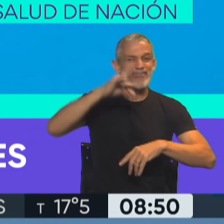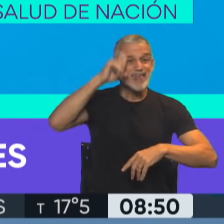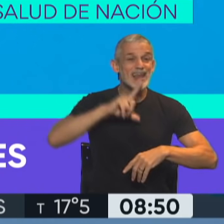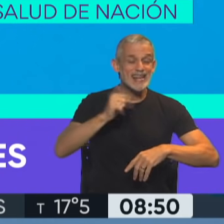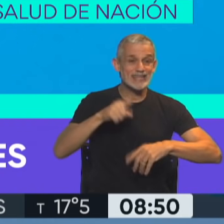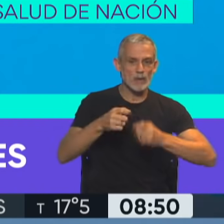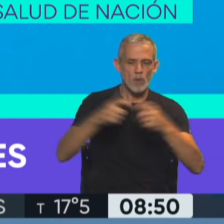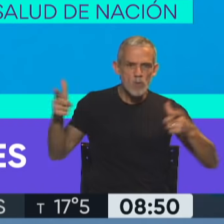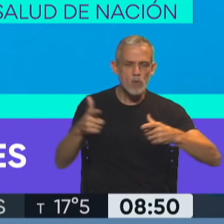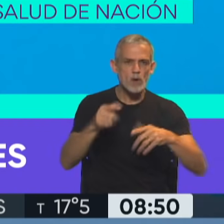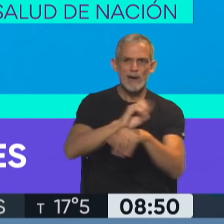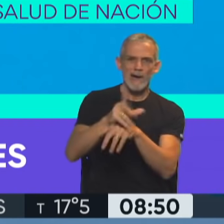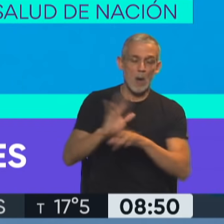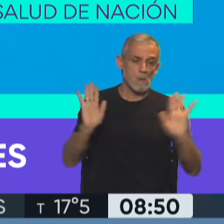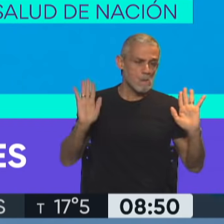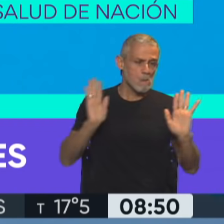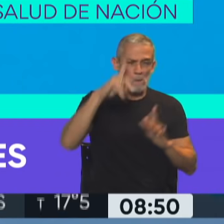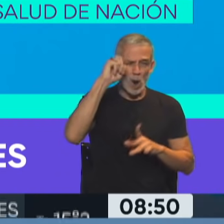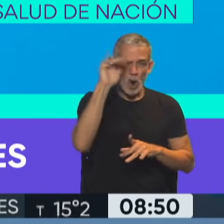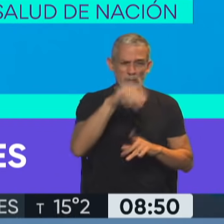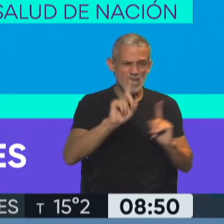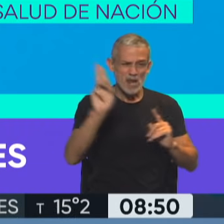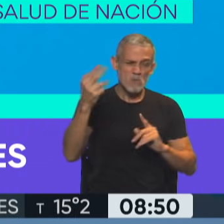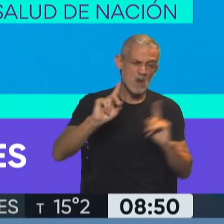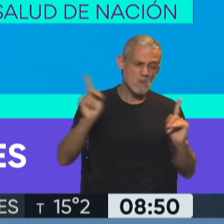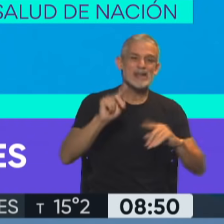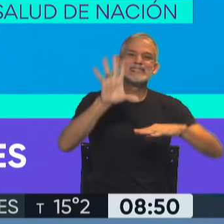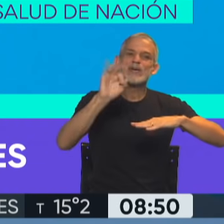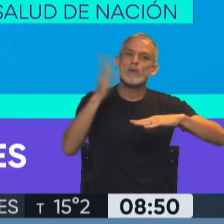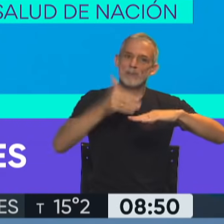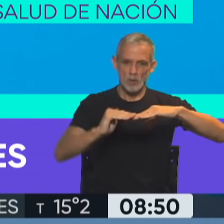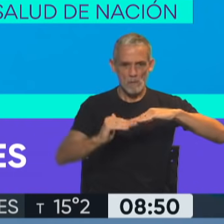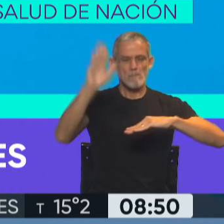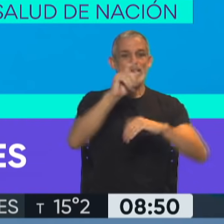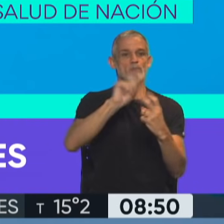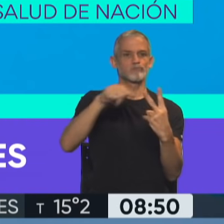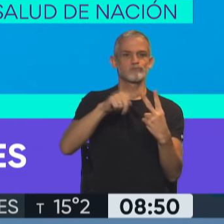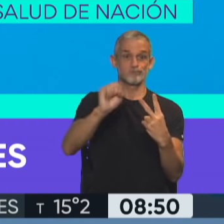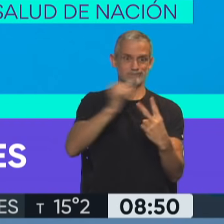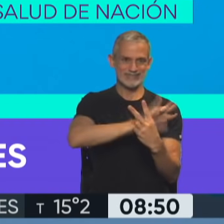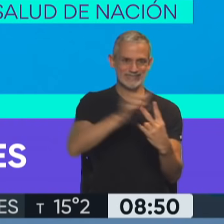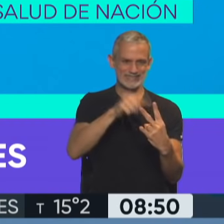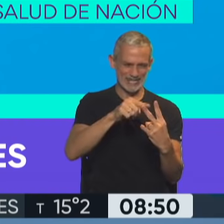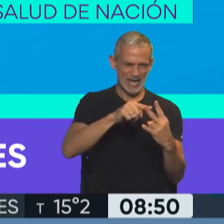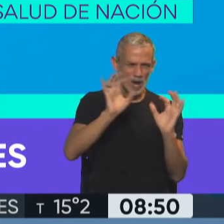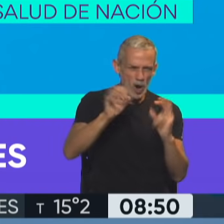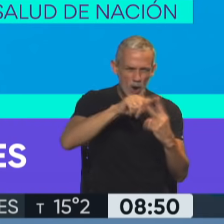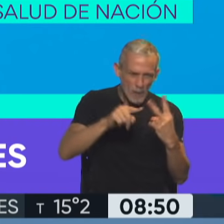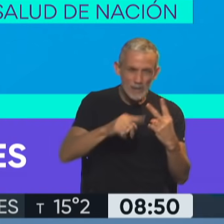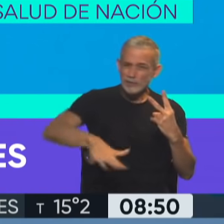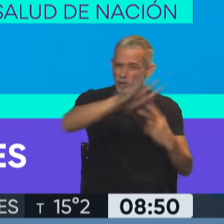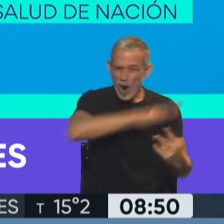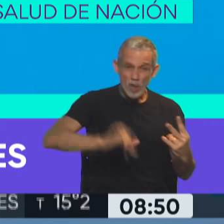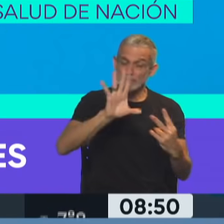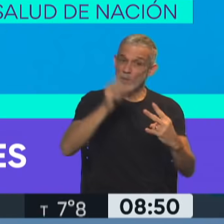aunque aumentaron los casos, no tuvieron impacto en las hospitalizaciones y muertes, que es el 50% de cobertura de vacunación, de esquema completo de toda la